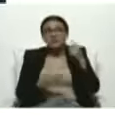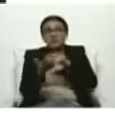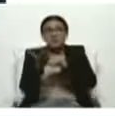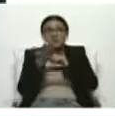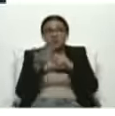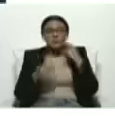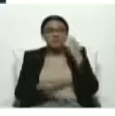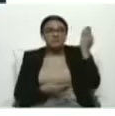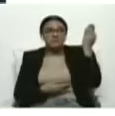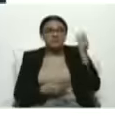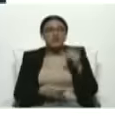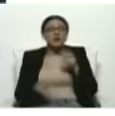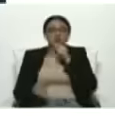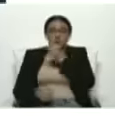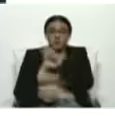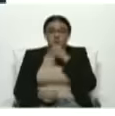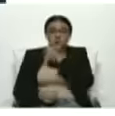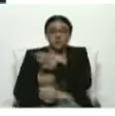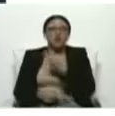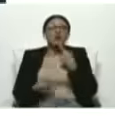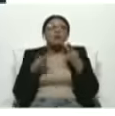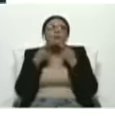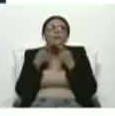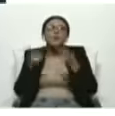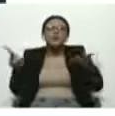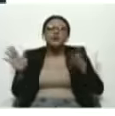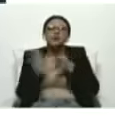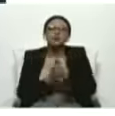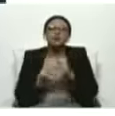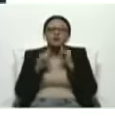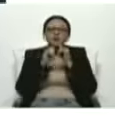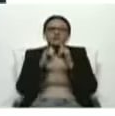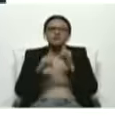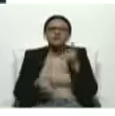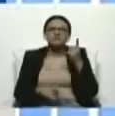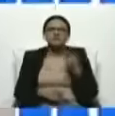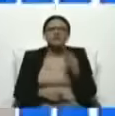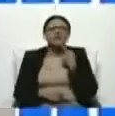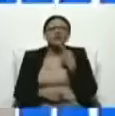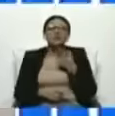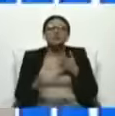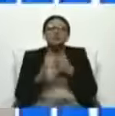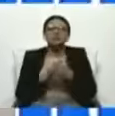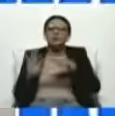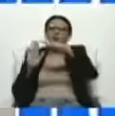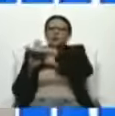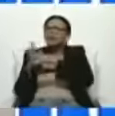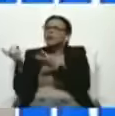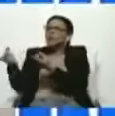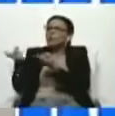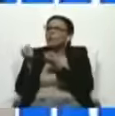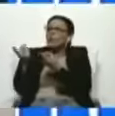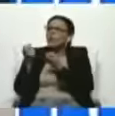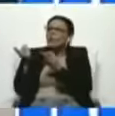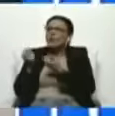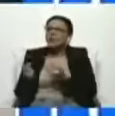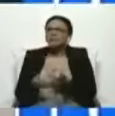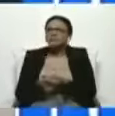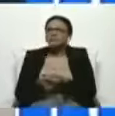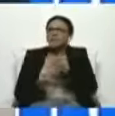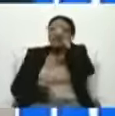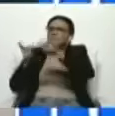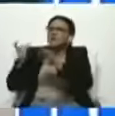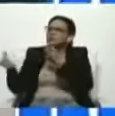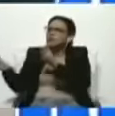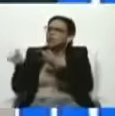y muy connotada venezolana, días antes publicó una muy curiosa encuesta. Decía, no, va a